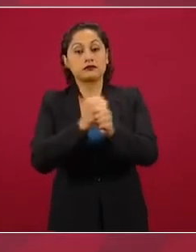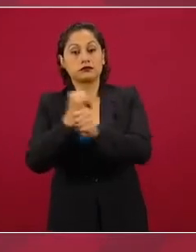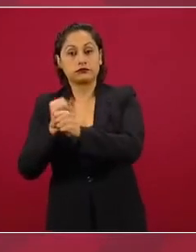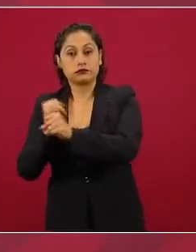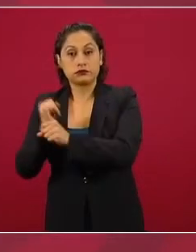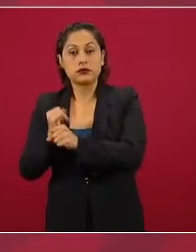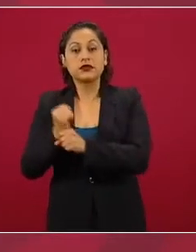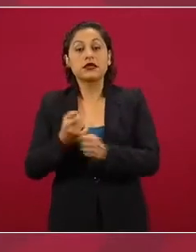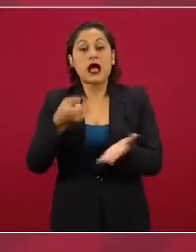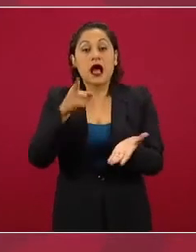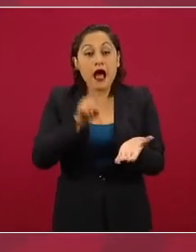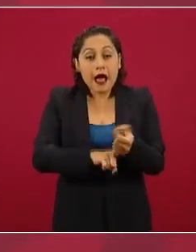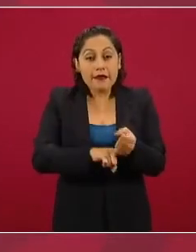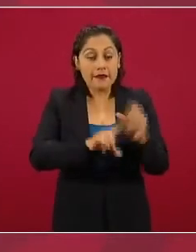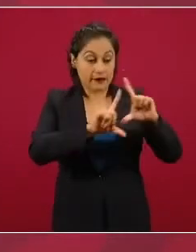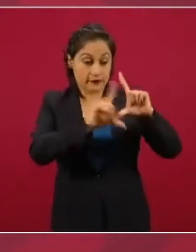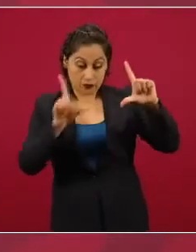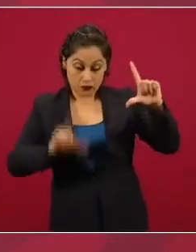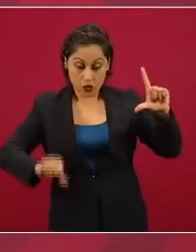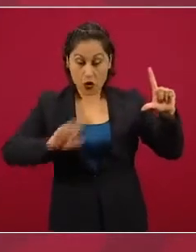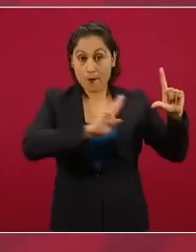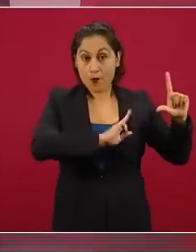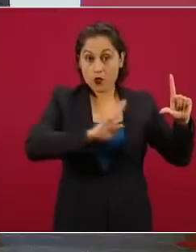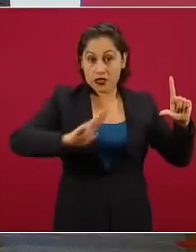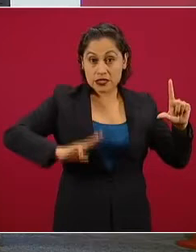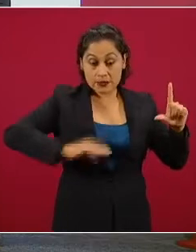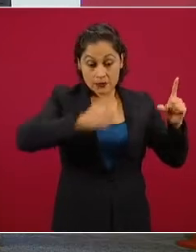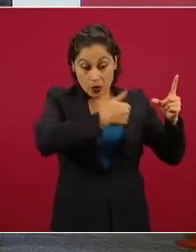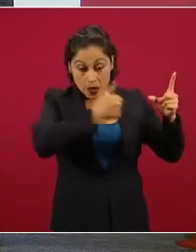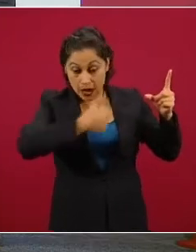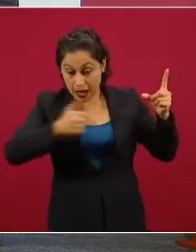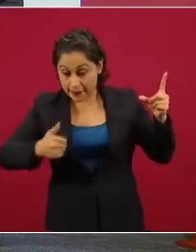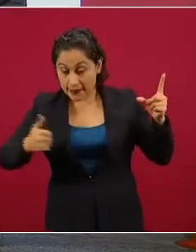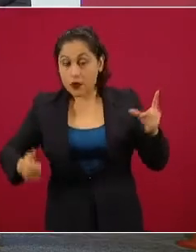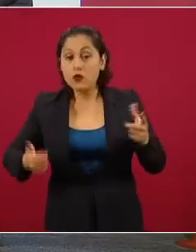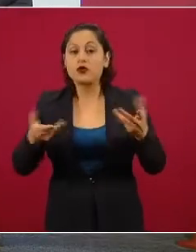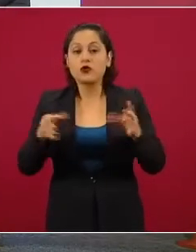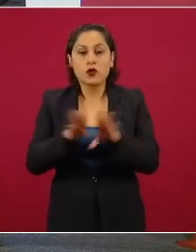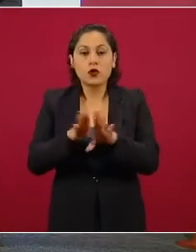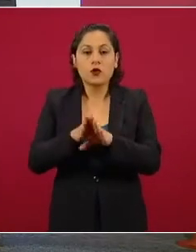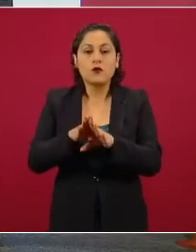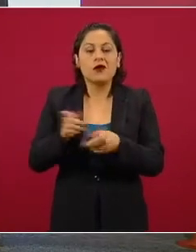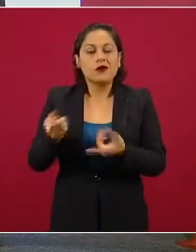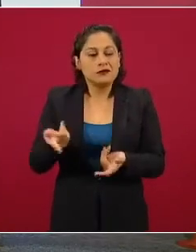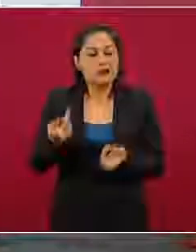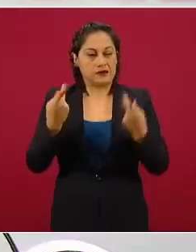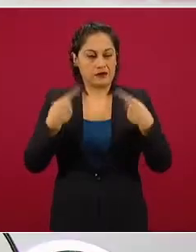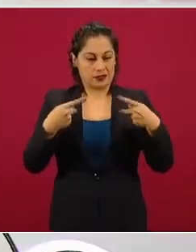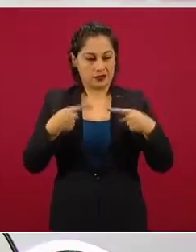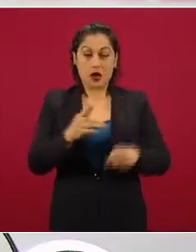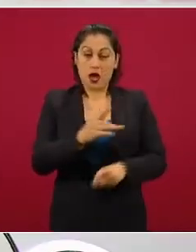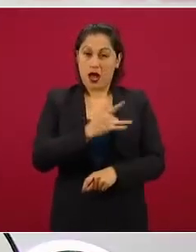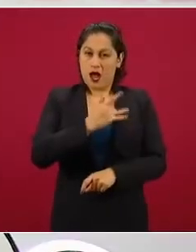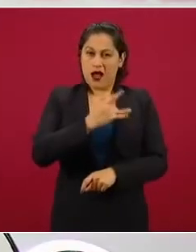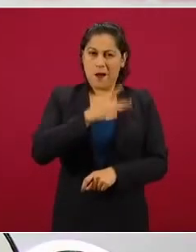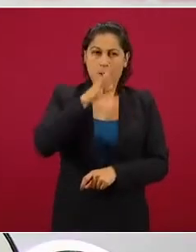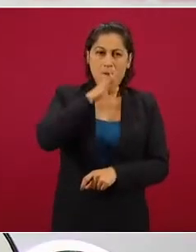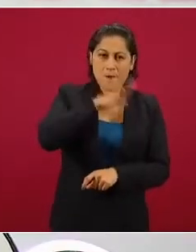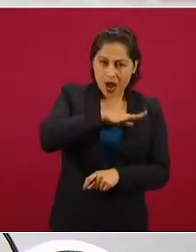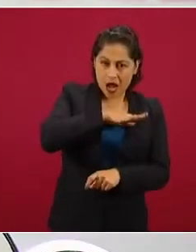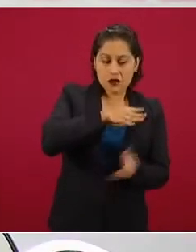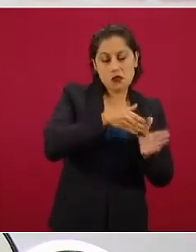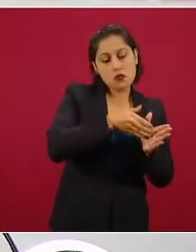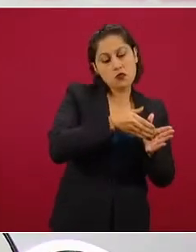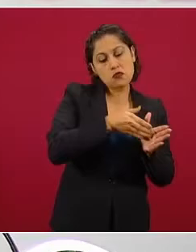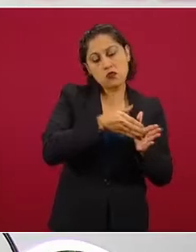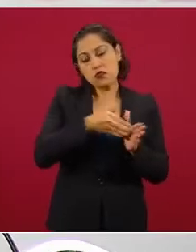municipio cuáles son los tiempos que se transcurren entre que la persona presenta síntomas y la persona llega